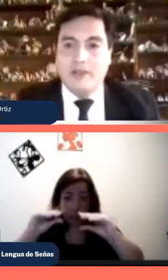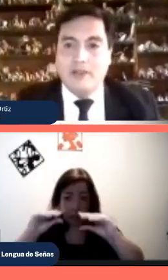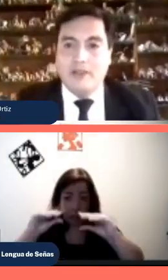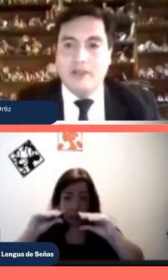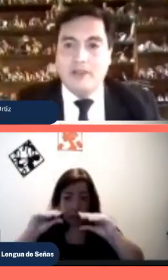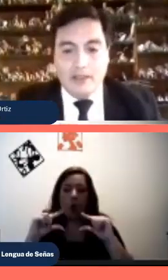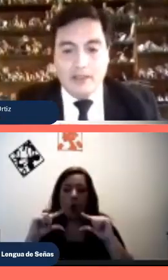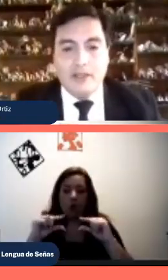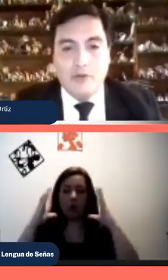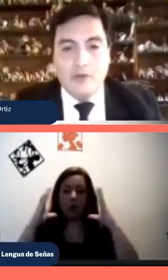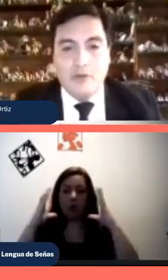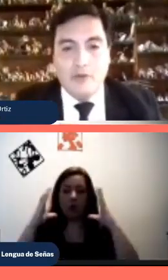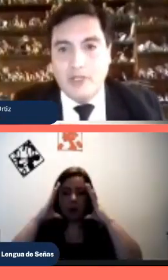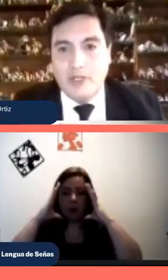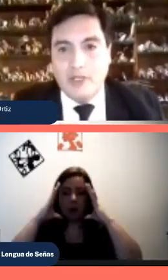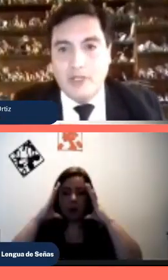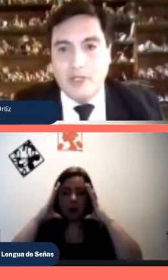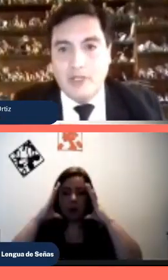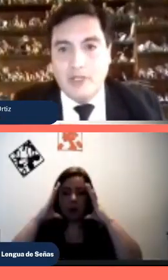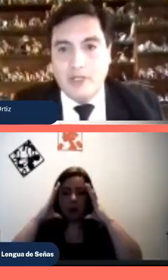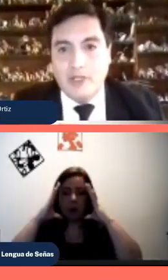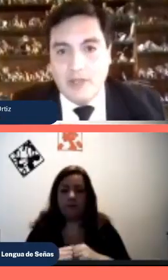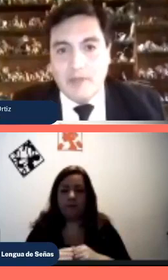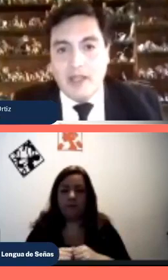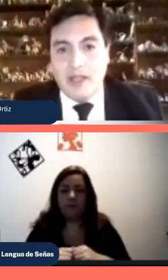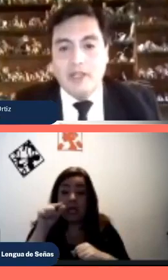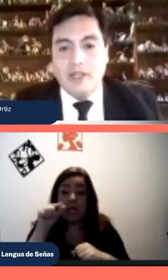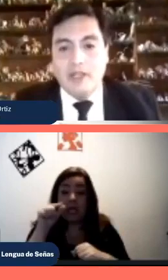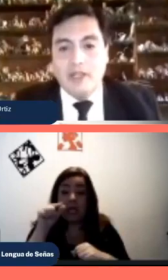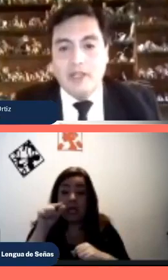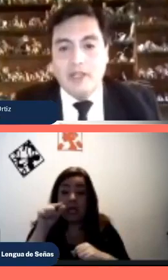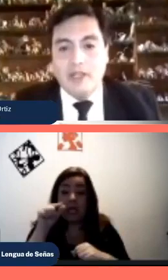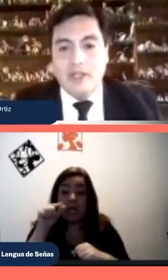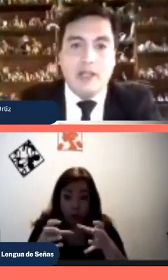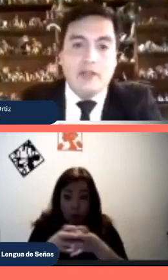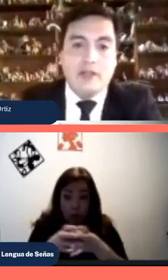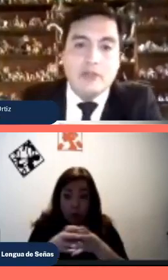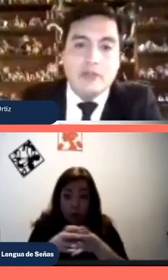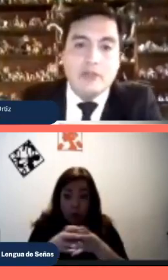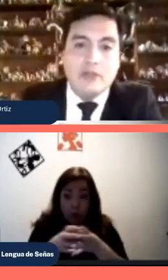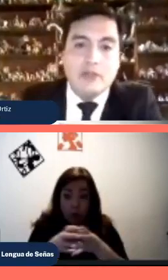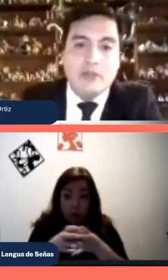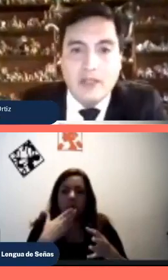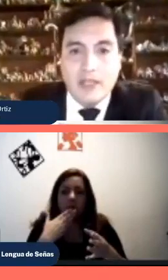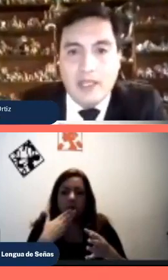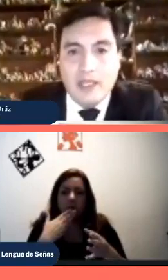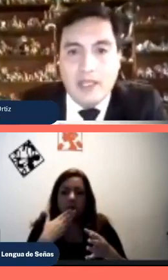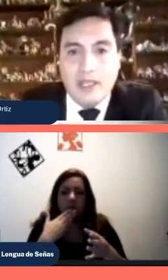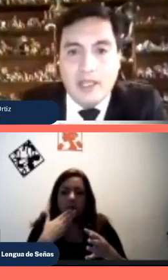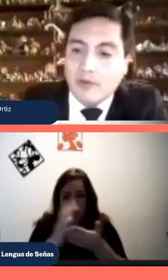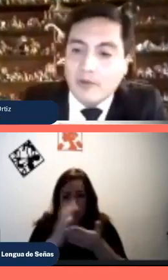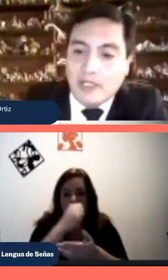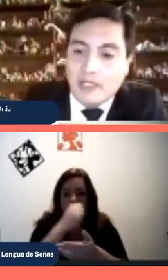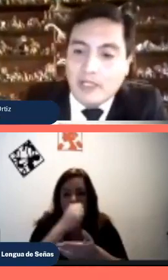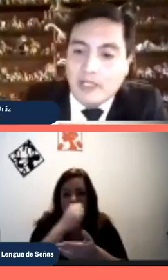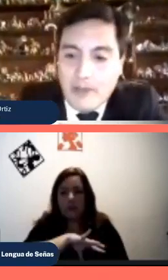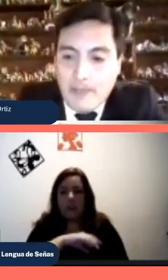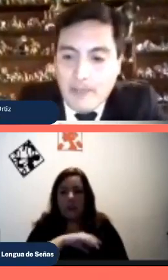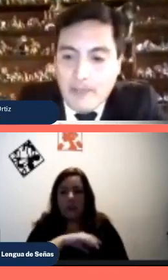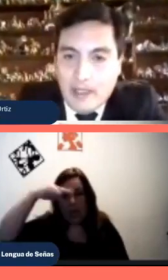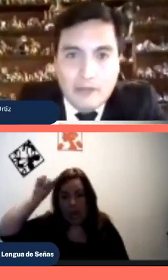larga. Y este grupo de plesiosaurios depredadores también se han encontrado en nuestro país, en Calama. Por lo